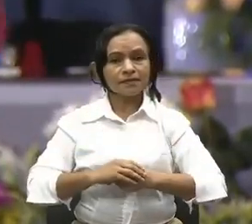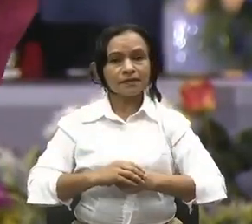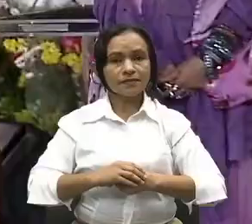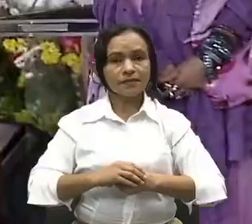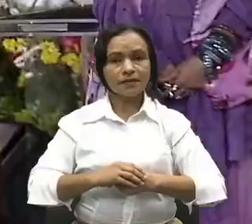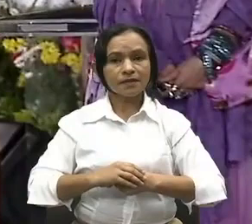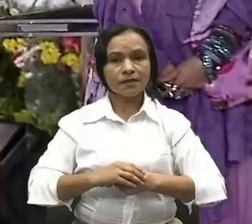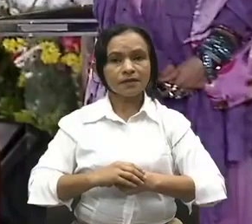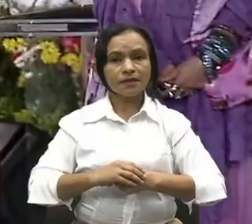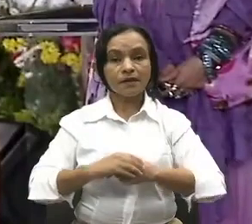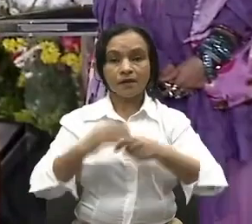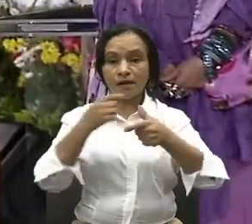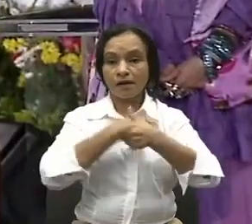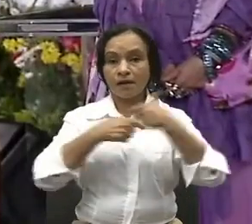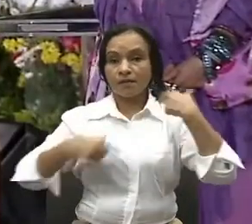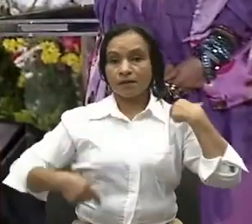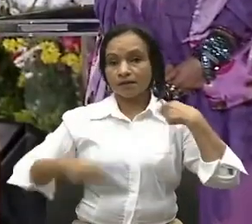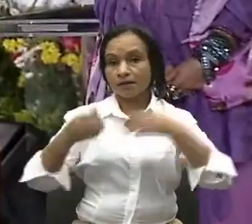el anterior presidente,